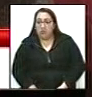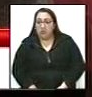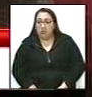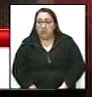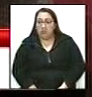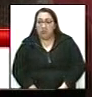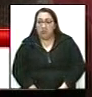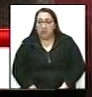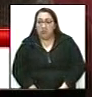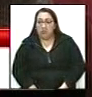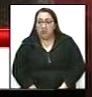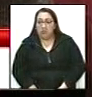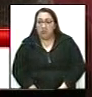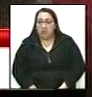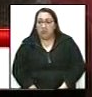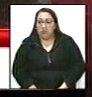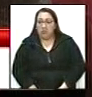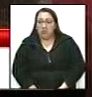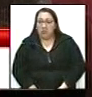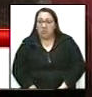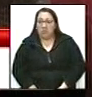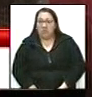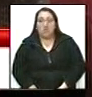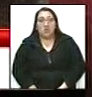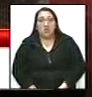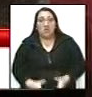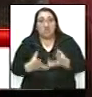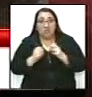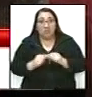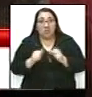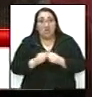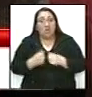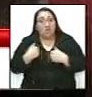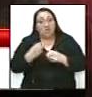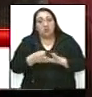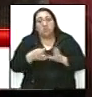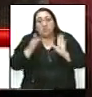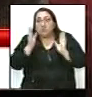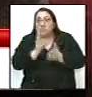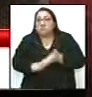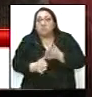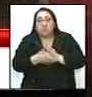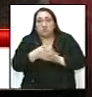camino? Esa es la verdad del tema y bueno, en fin, yo lo dejo ahí, pero